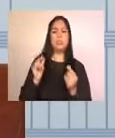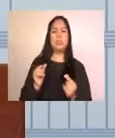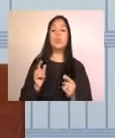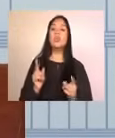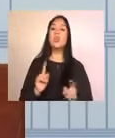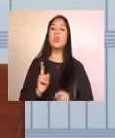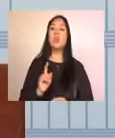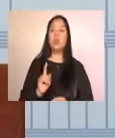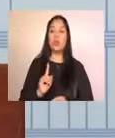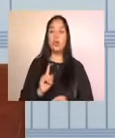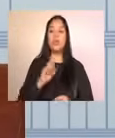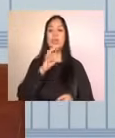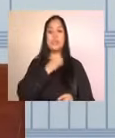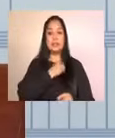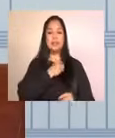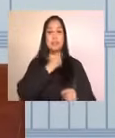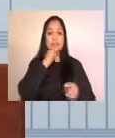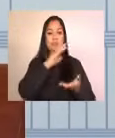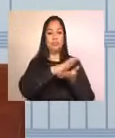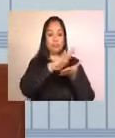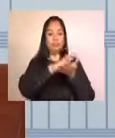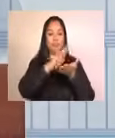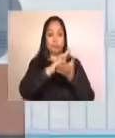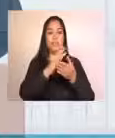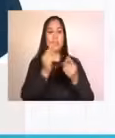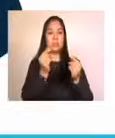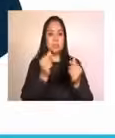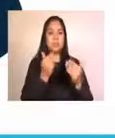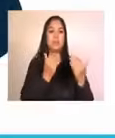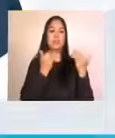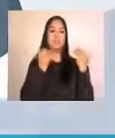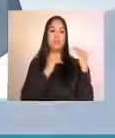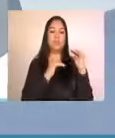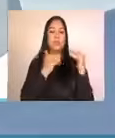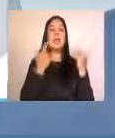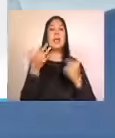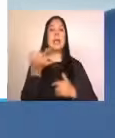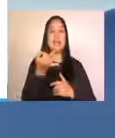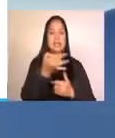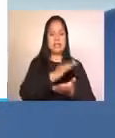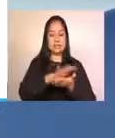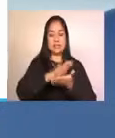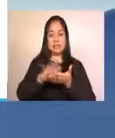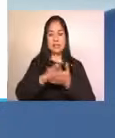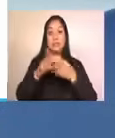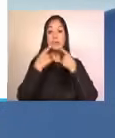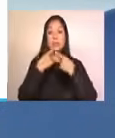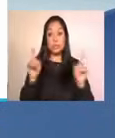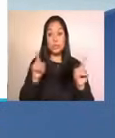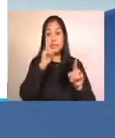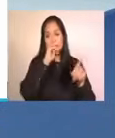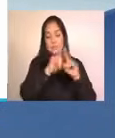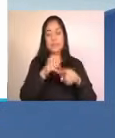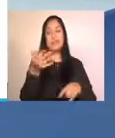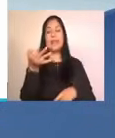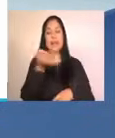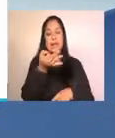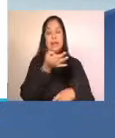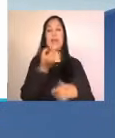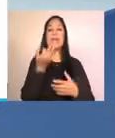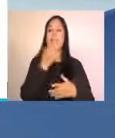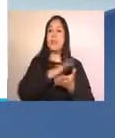esa ejecución esté acompañada por altos parámetros de calidad del gasto público, y dentro de esa calidad del gasto